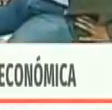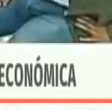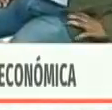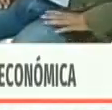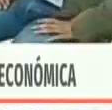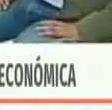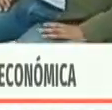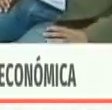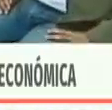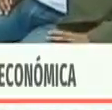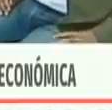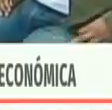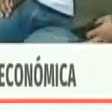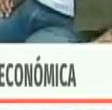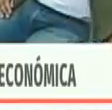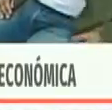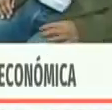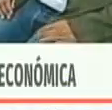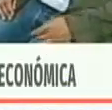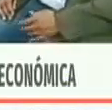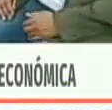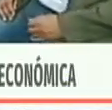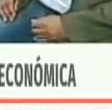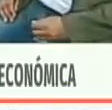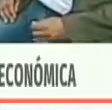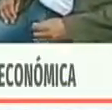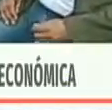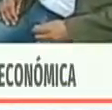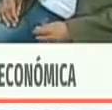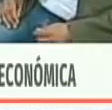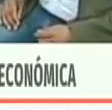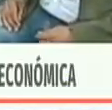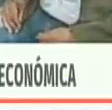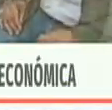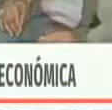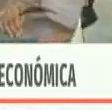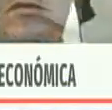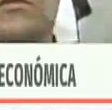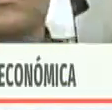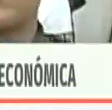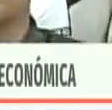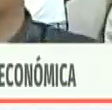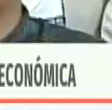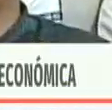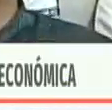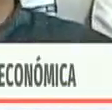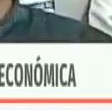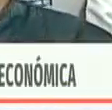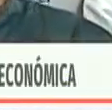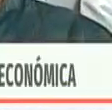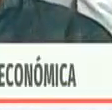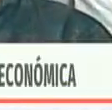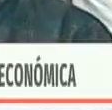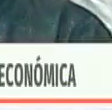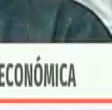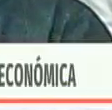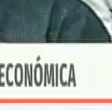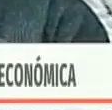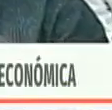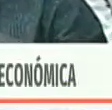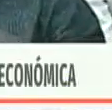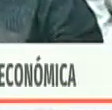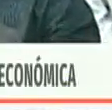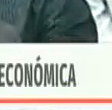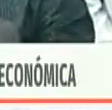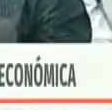especie de que el Estado venezolano había expropiado. Por eso es correcto cuando usted dice que ellos habían perdido todas las instancias del juicio.